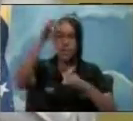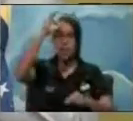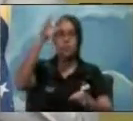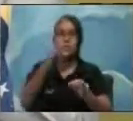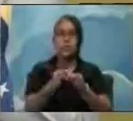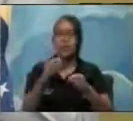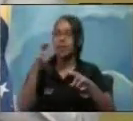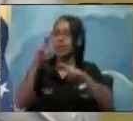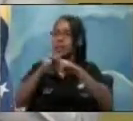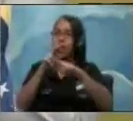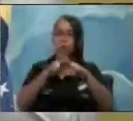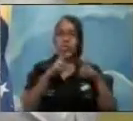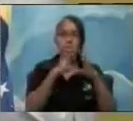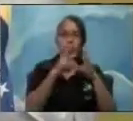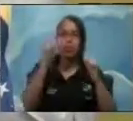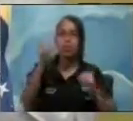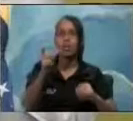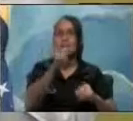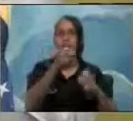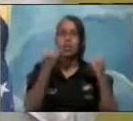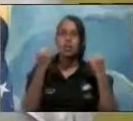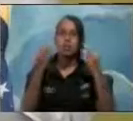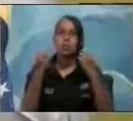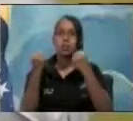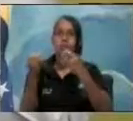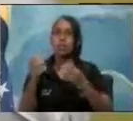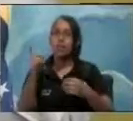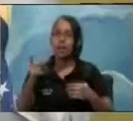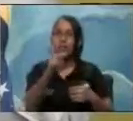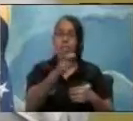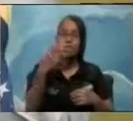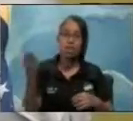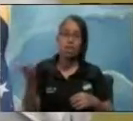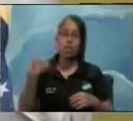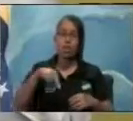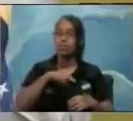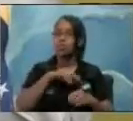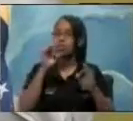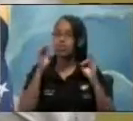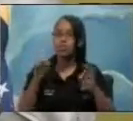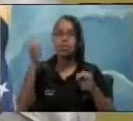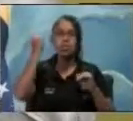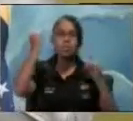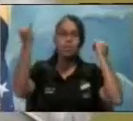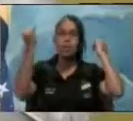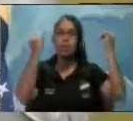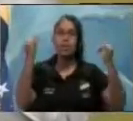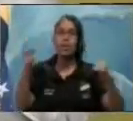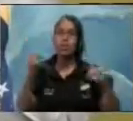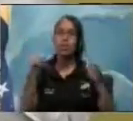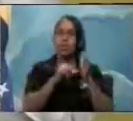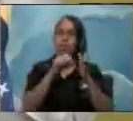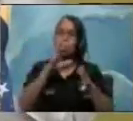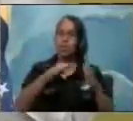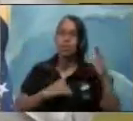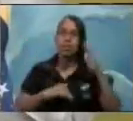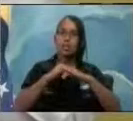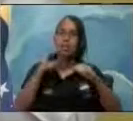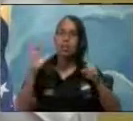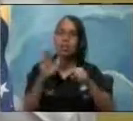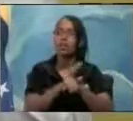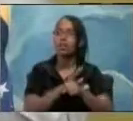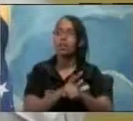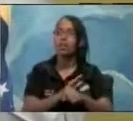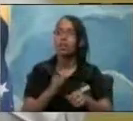cielito, al cielote y a mucha gente que nosotros ni nos imaginamos hasta dónde está llegando. Acaba de entrar por aquí, por